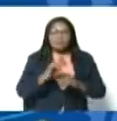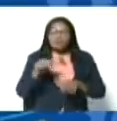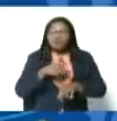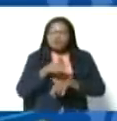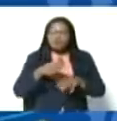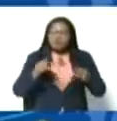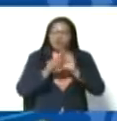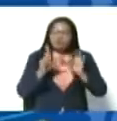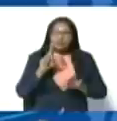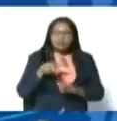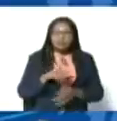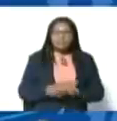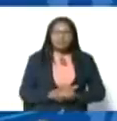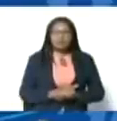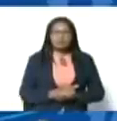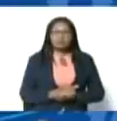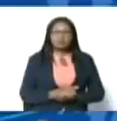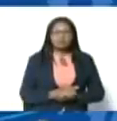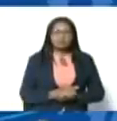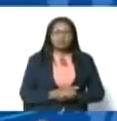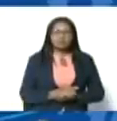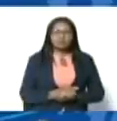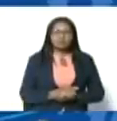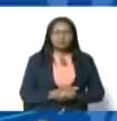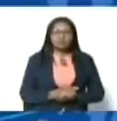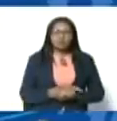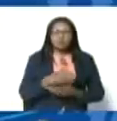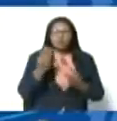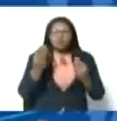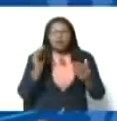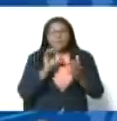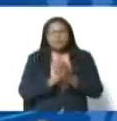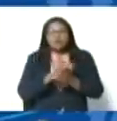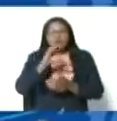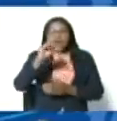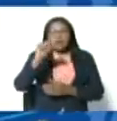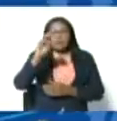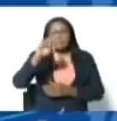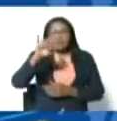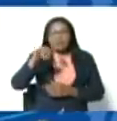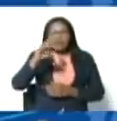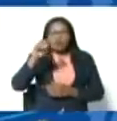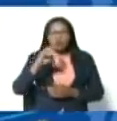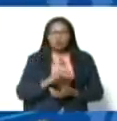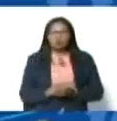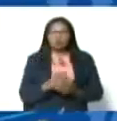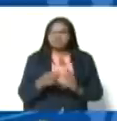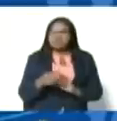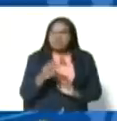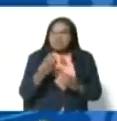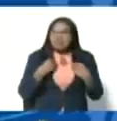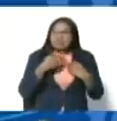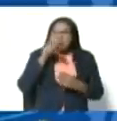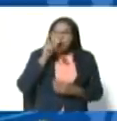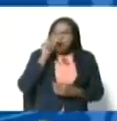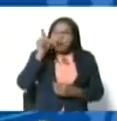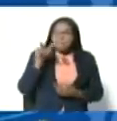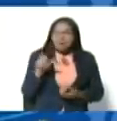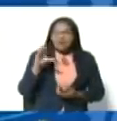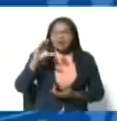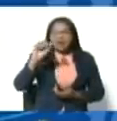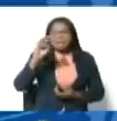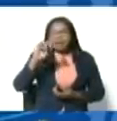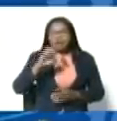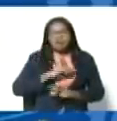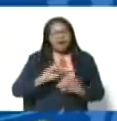entró Francisco Torrealba, muy amigo de Camejo. ¿Qué es de la vida de Camejo?